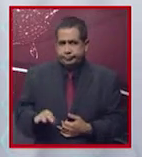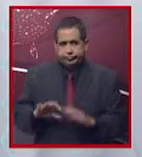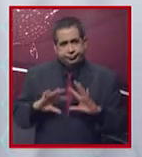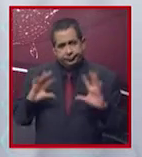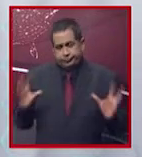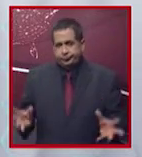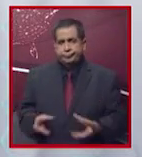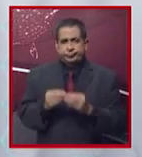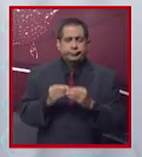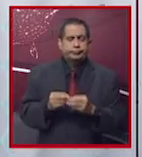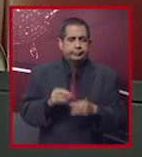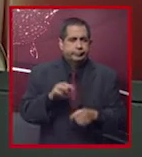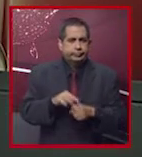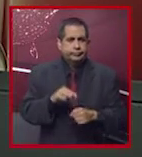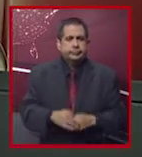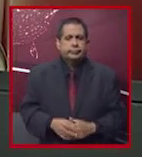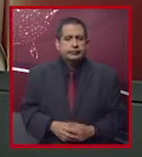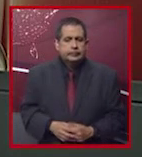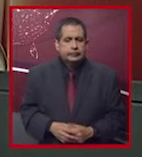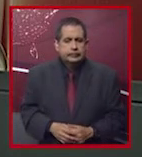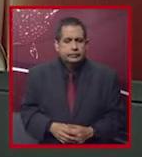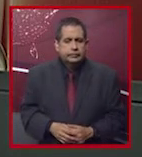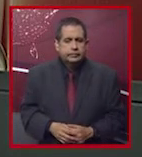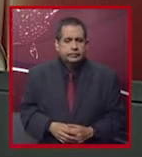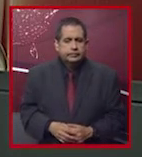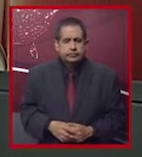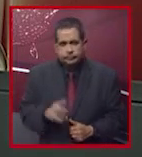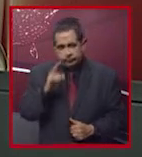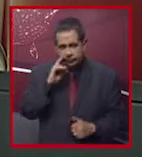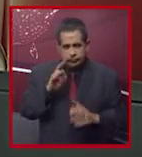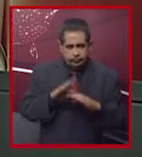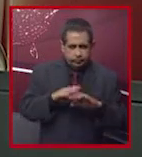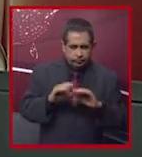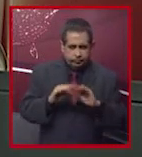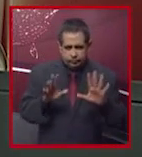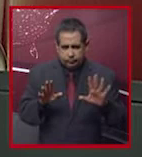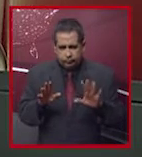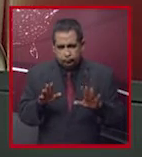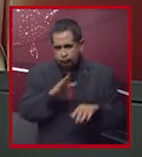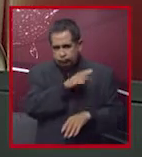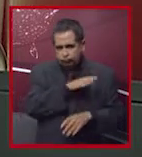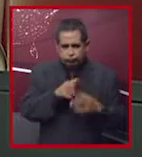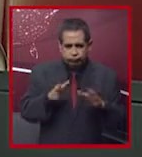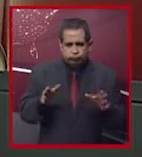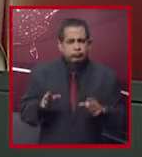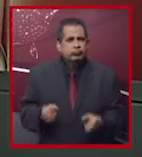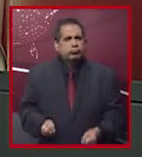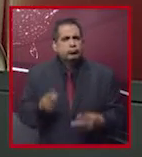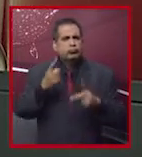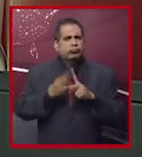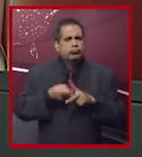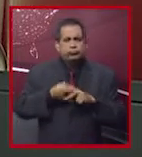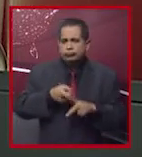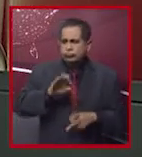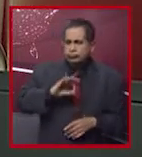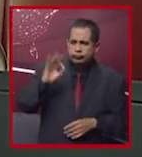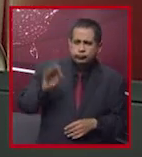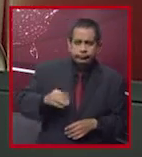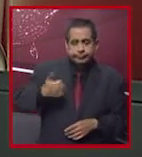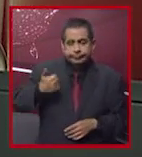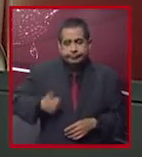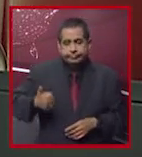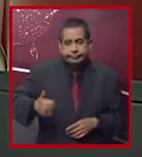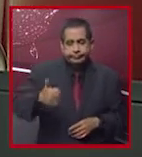4.13% de los votos. Bueno, aquí vamos a verlo en forma general, el porcentaje que alcanzó